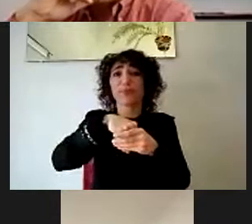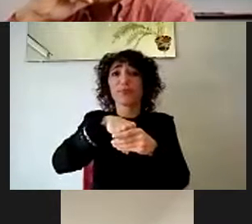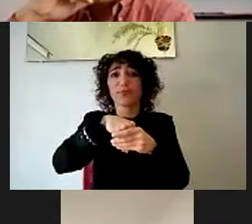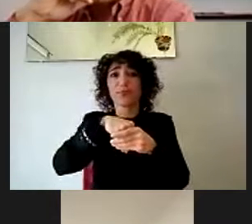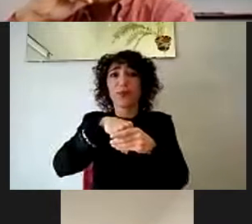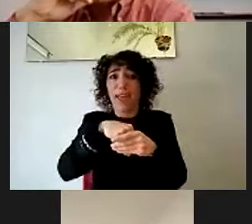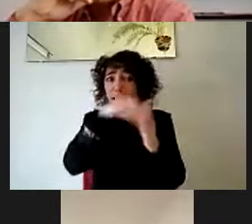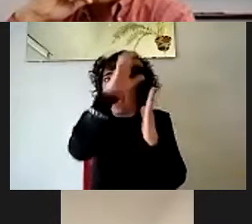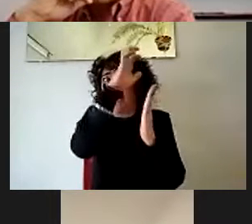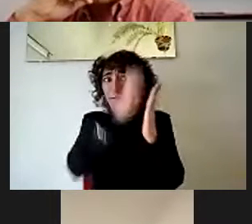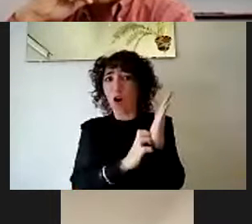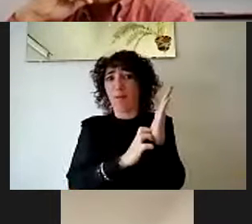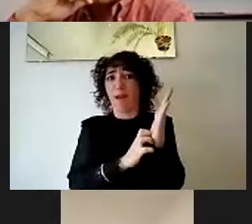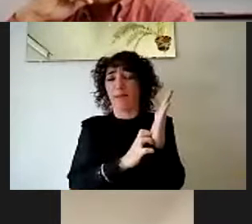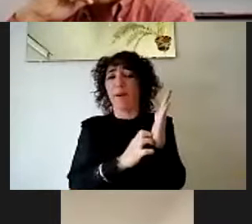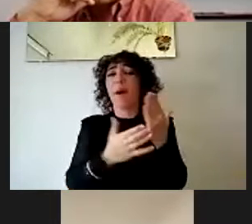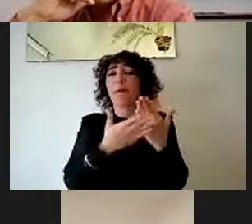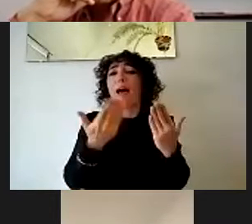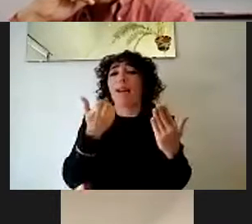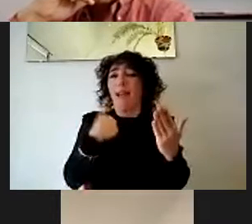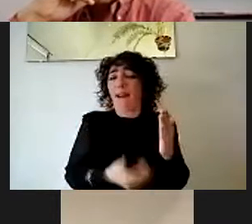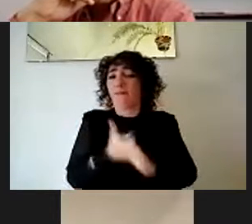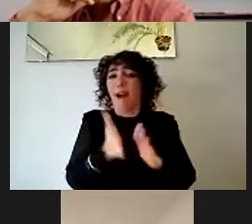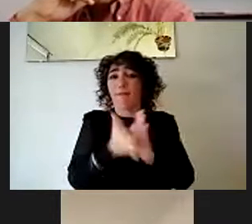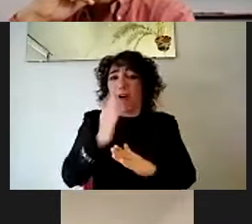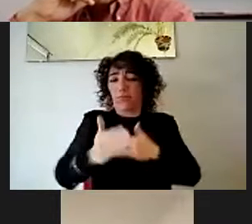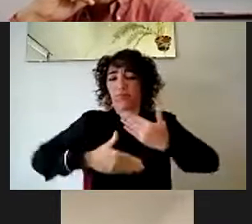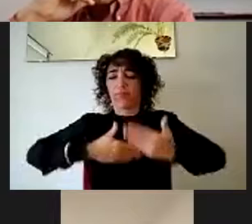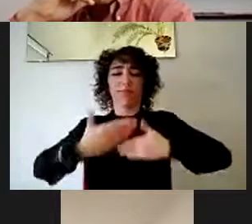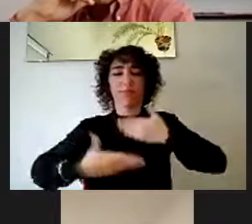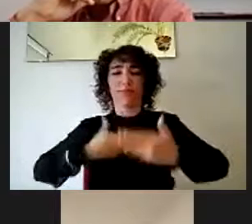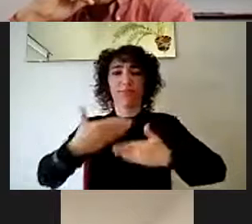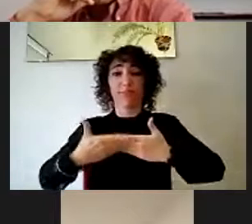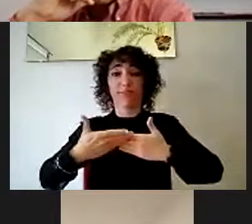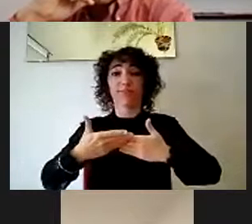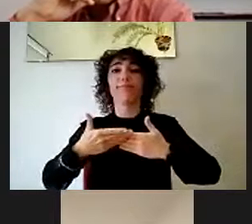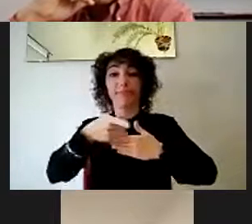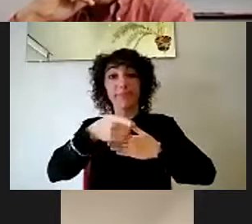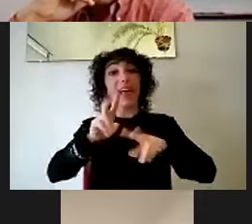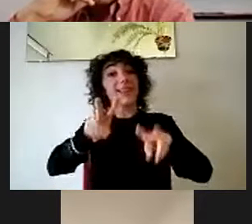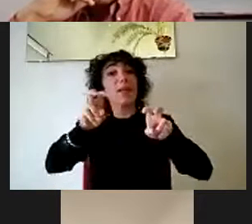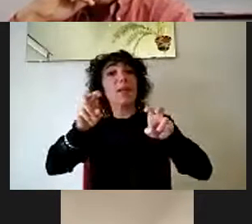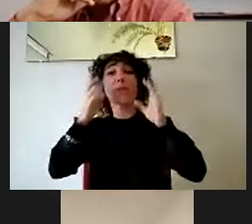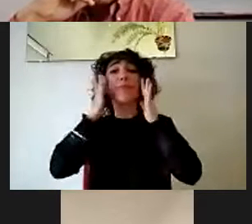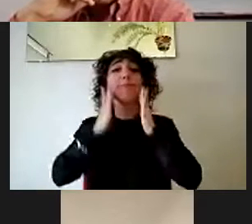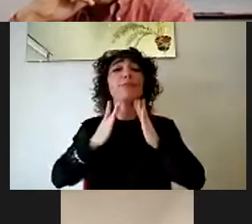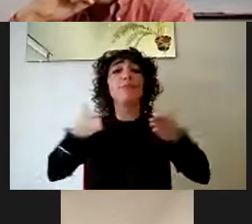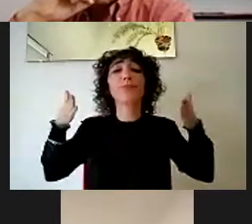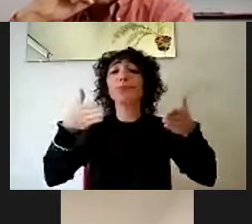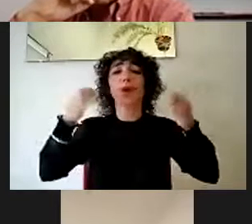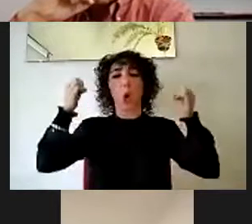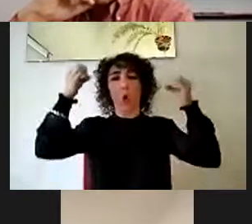de los informes para poder ir sacándolos adelante. Esto es en materia de alumbrado. Luego también